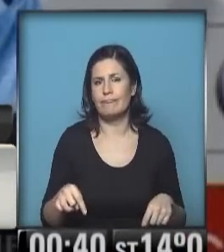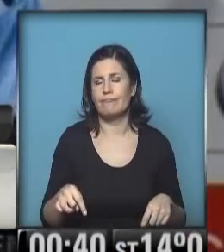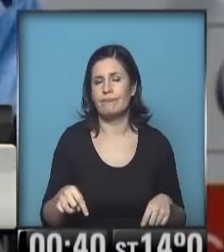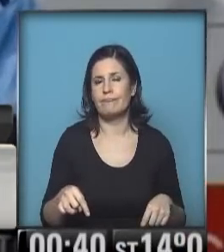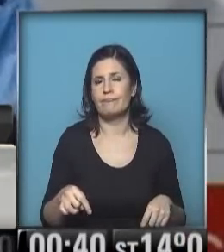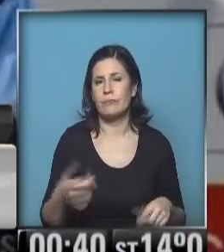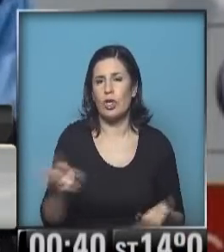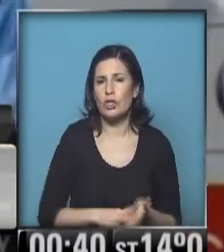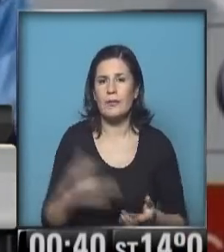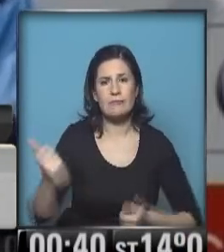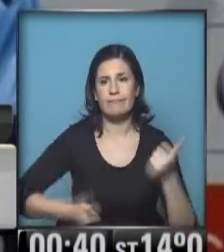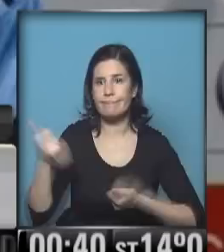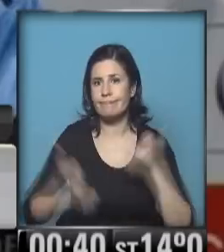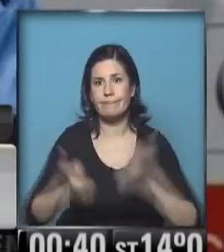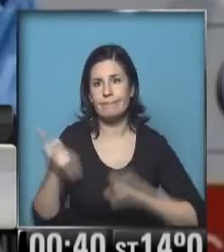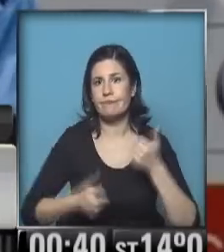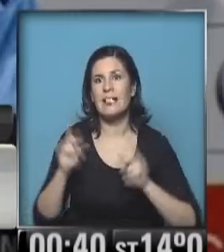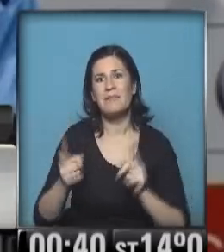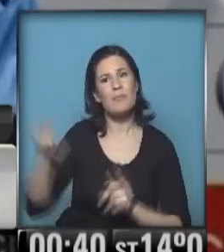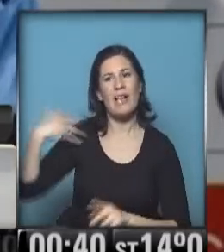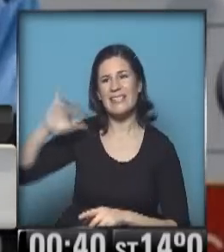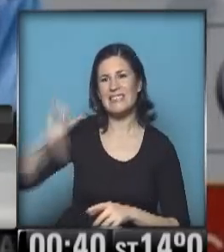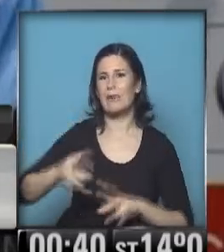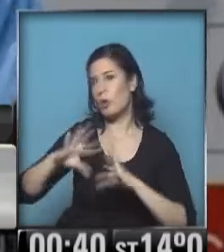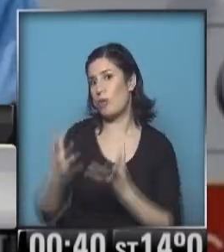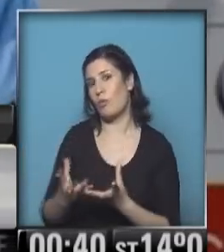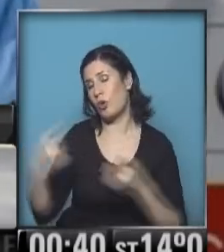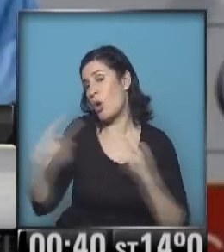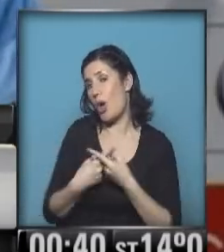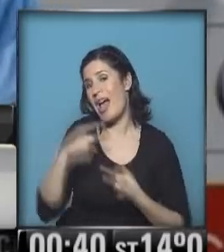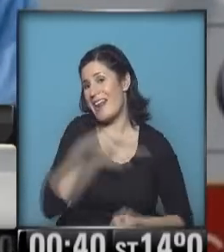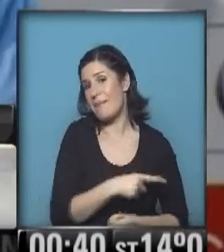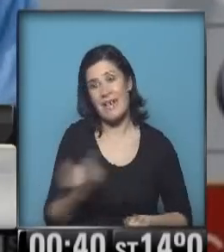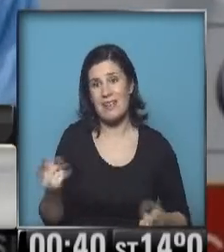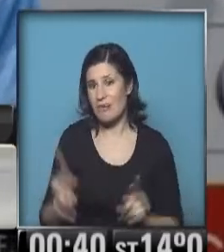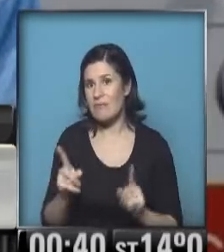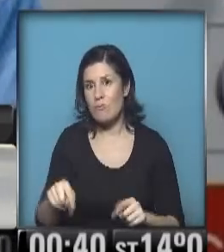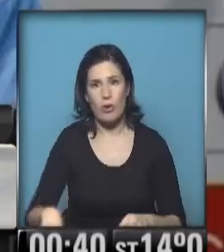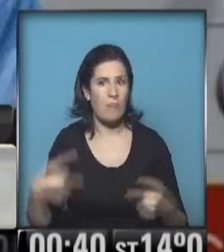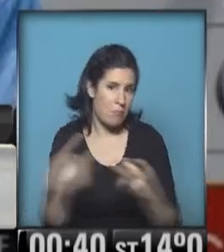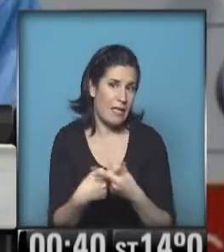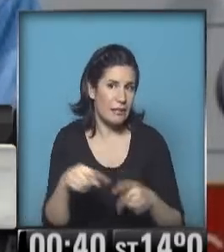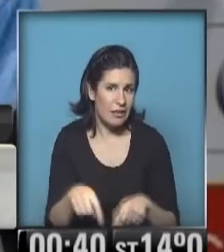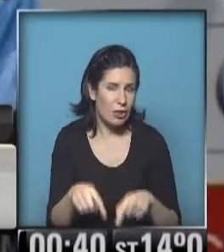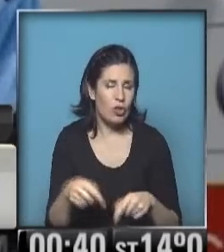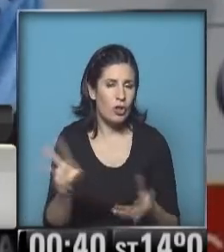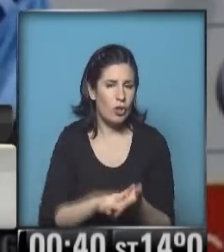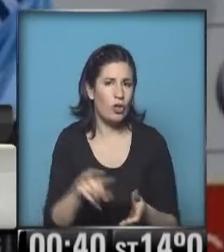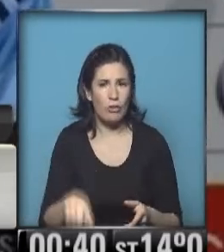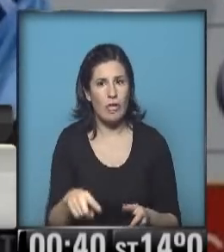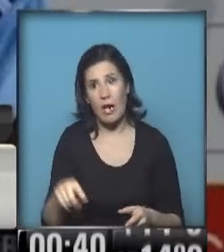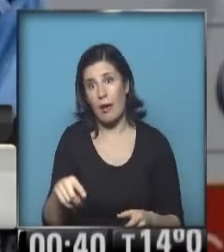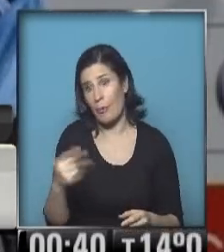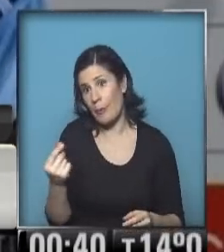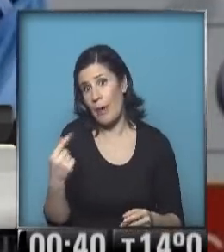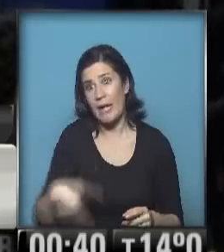volver a competir con la última campeona del mundo, lo cual hace un partido de un nivel de